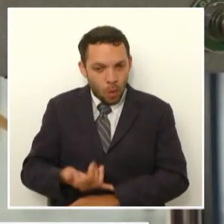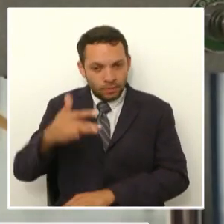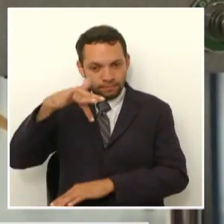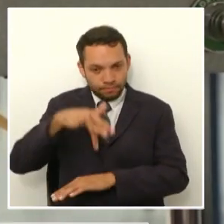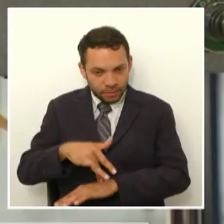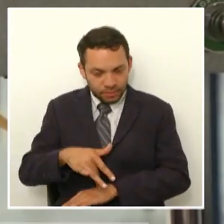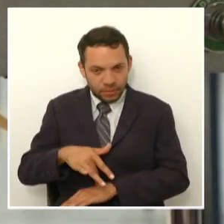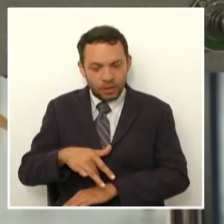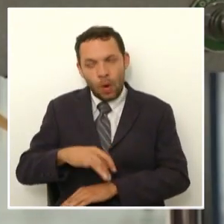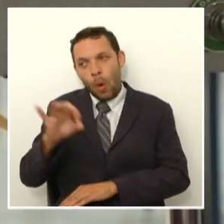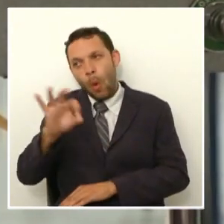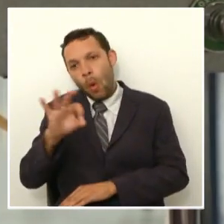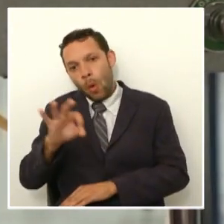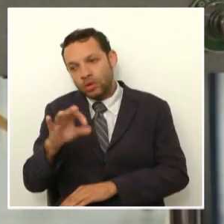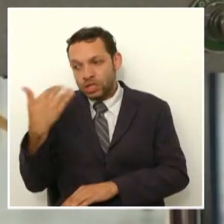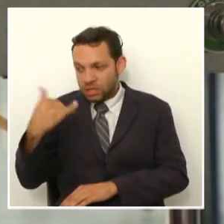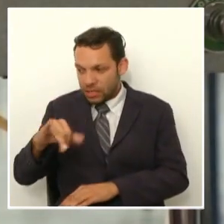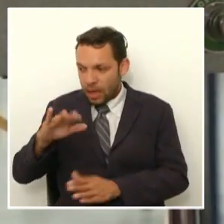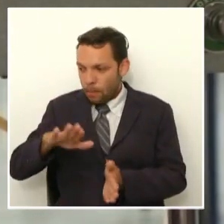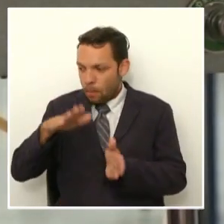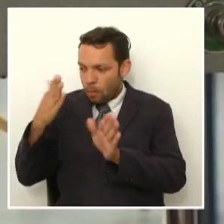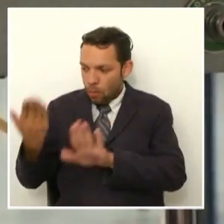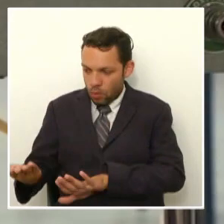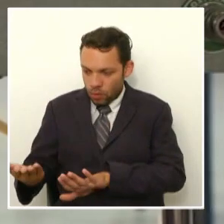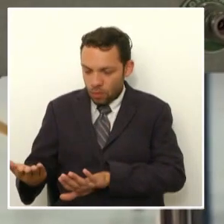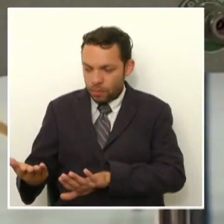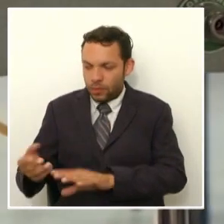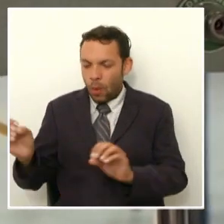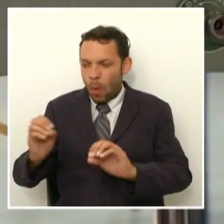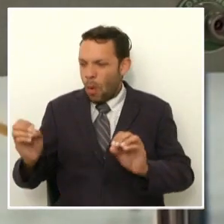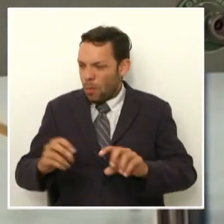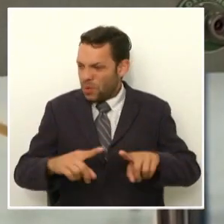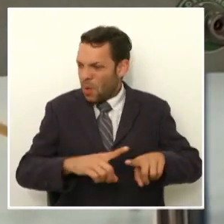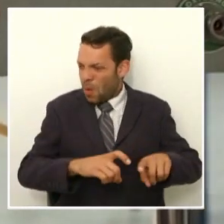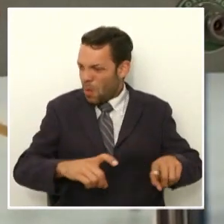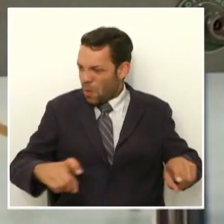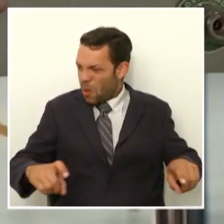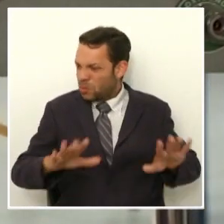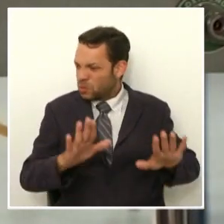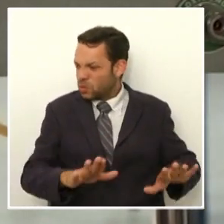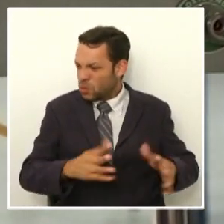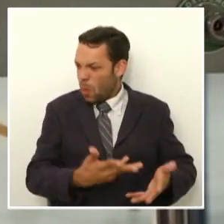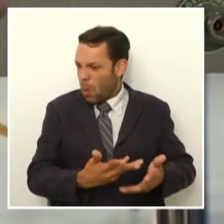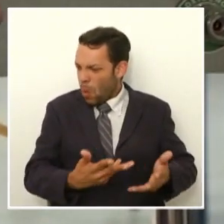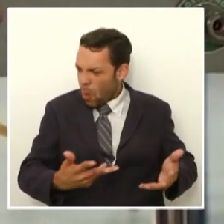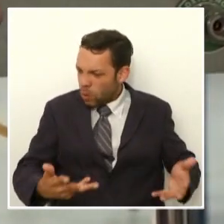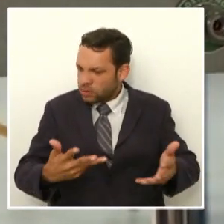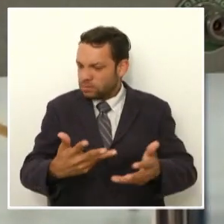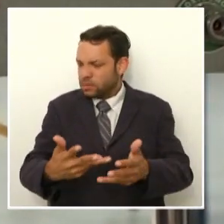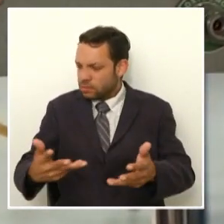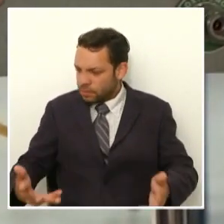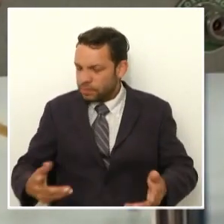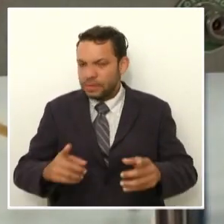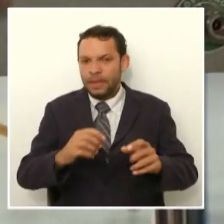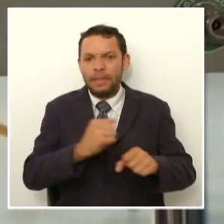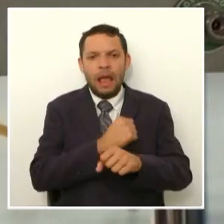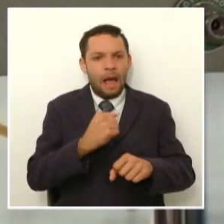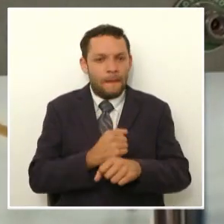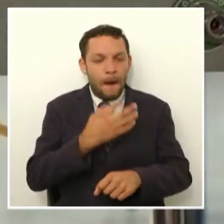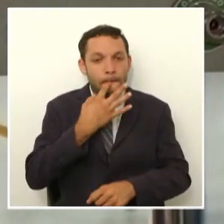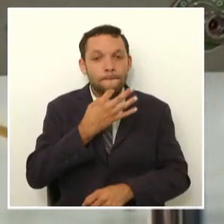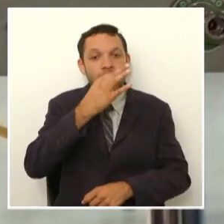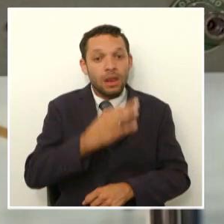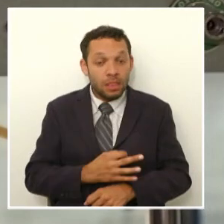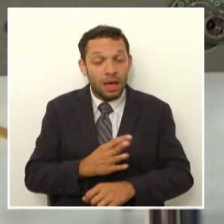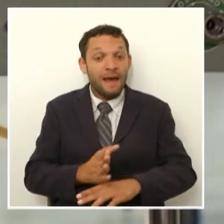que están en esas fotografías, estos equipos que fueron con los que se atendieron pacientes toda la vida,